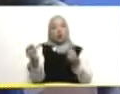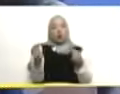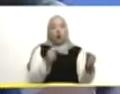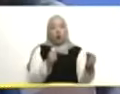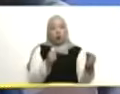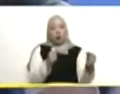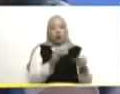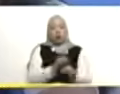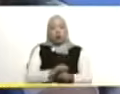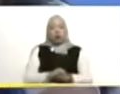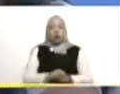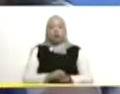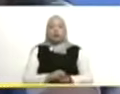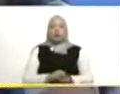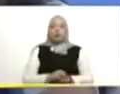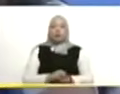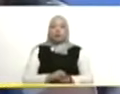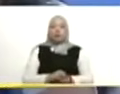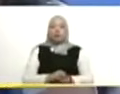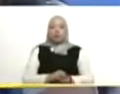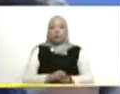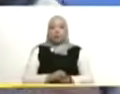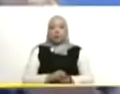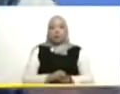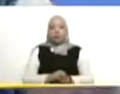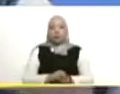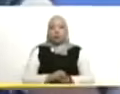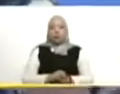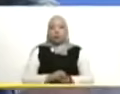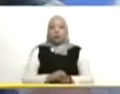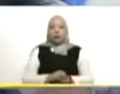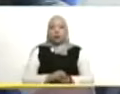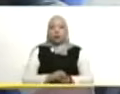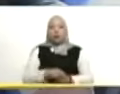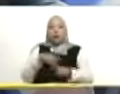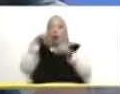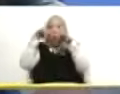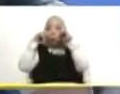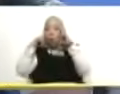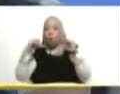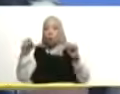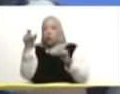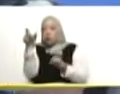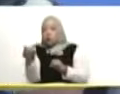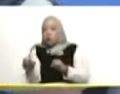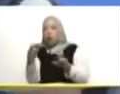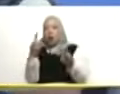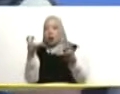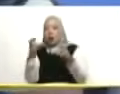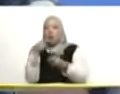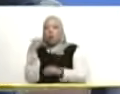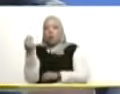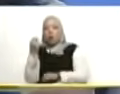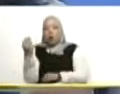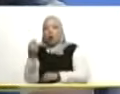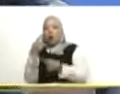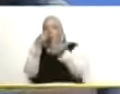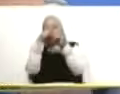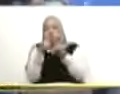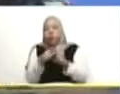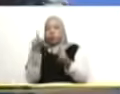También discutimos con especialistas en el tema de juventud, grandes profesores,